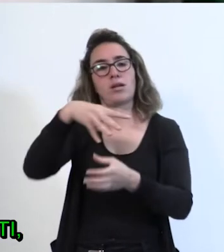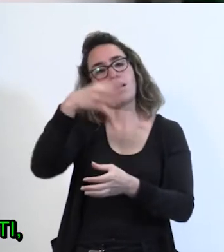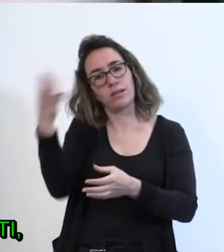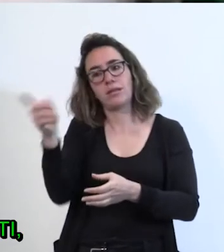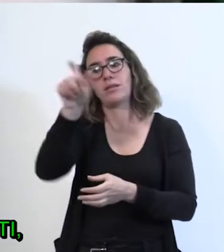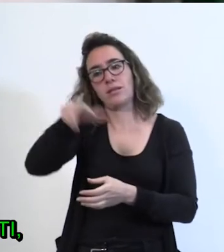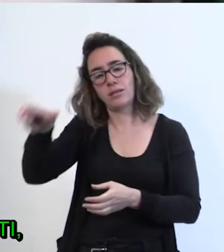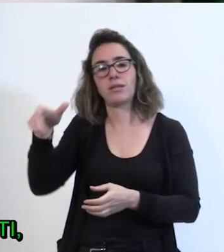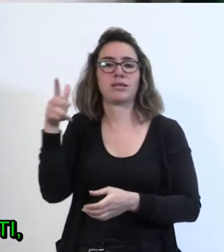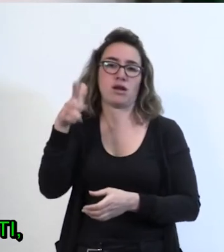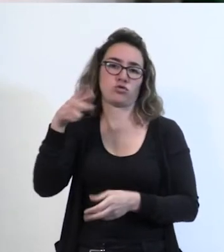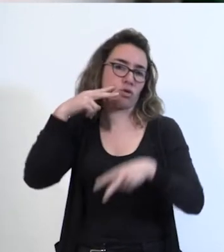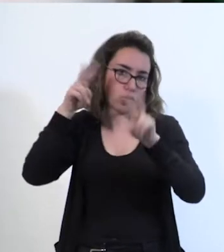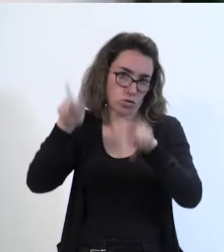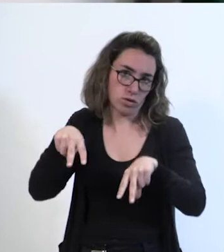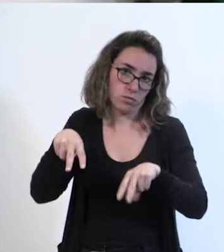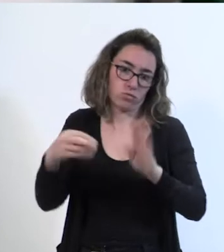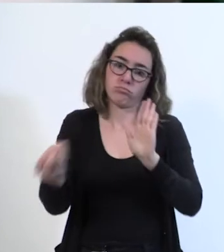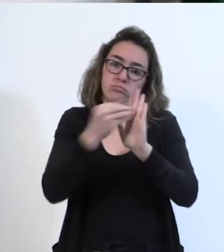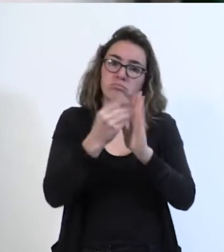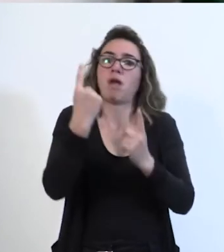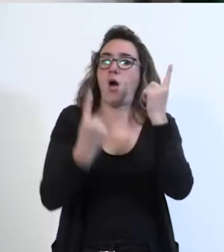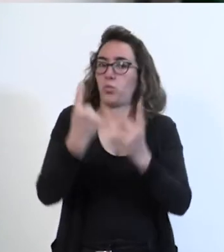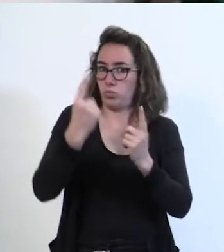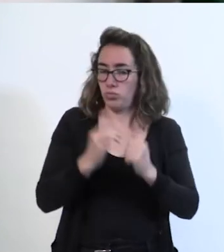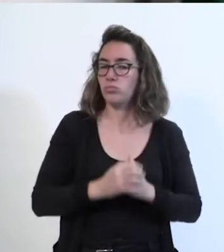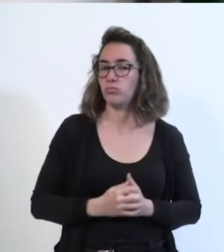de derechos de las personas LGBTIQ en algunos ámbitos.